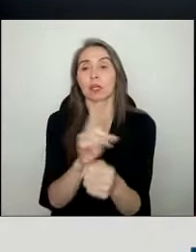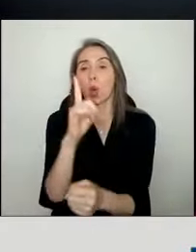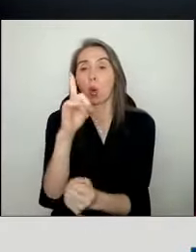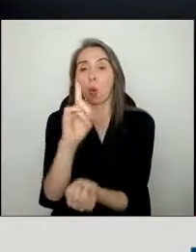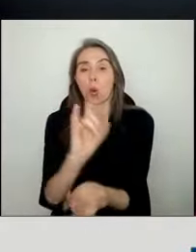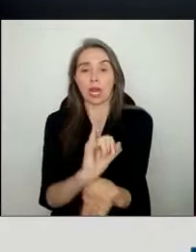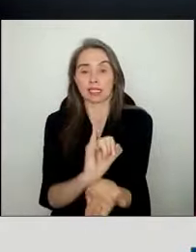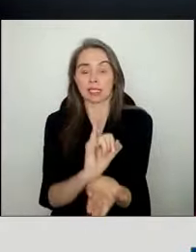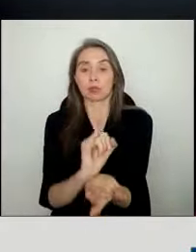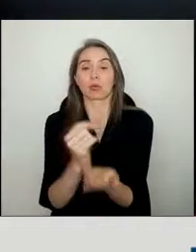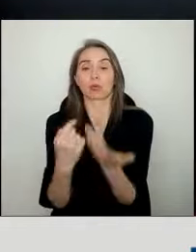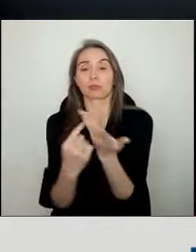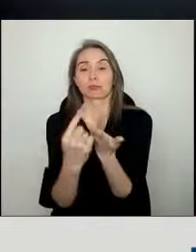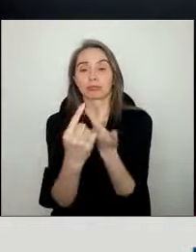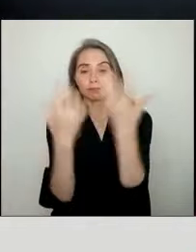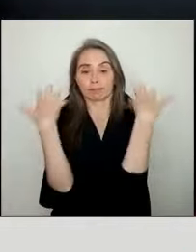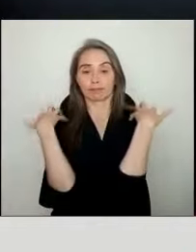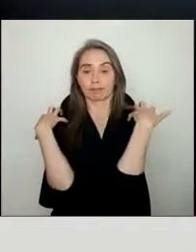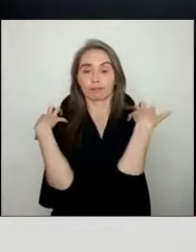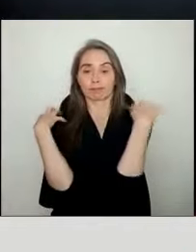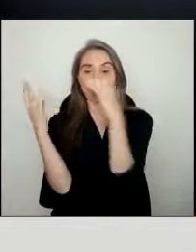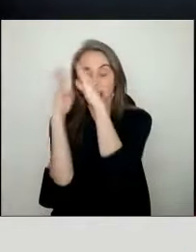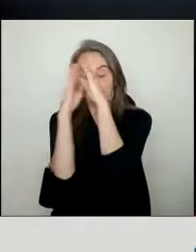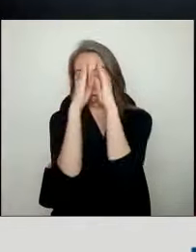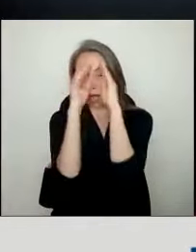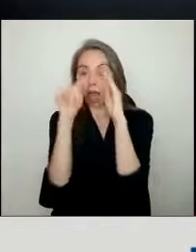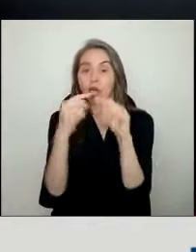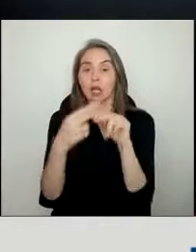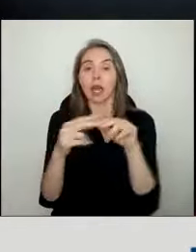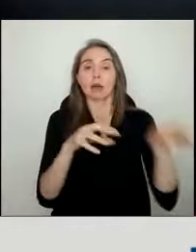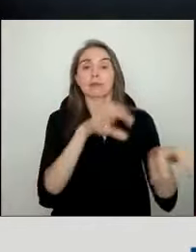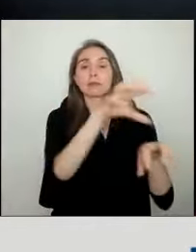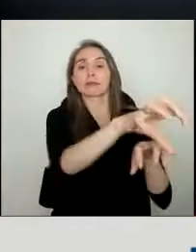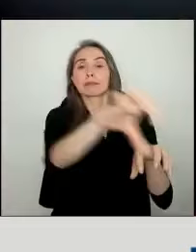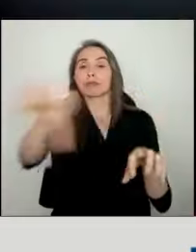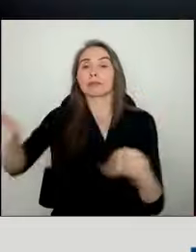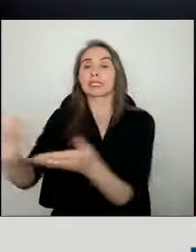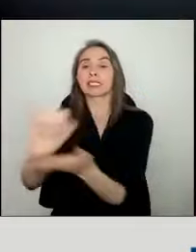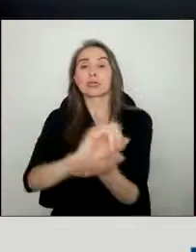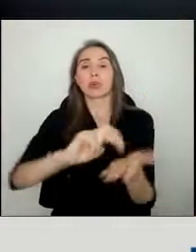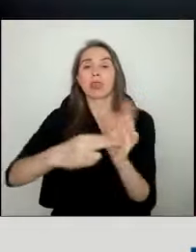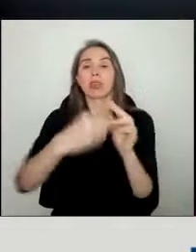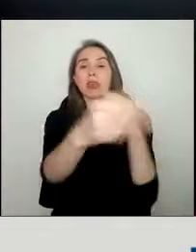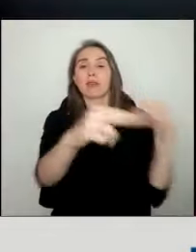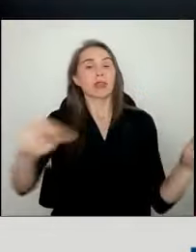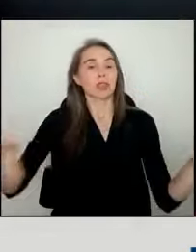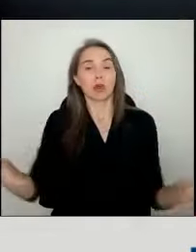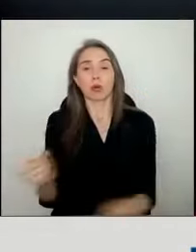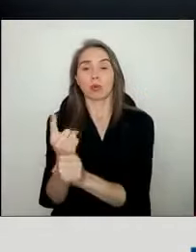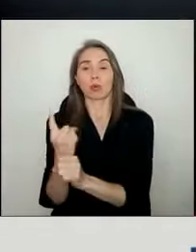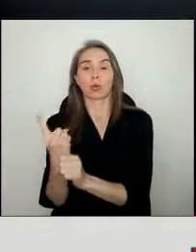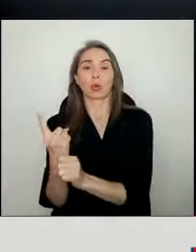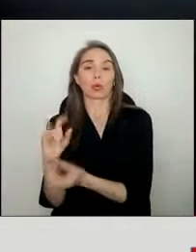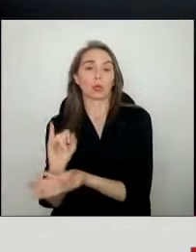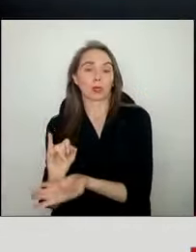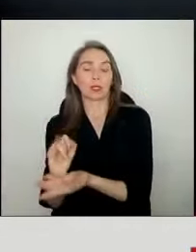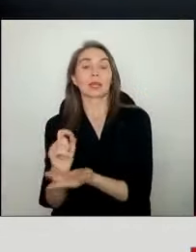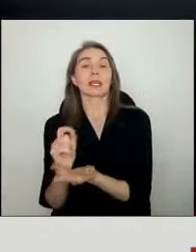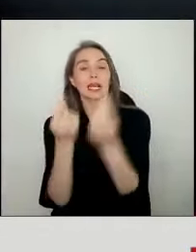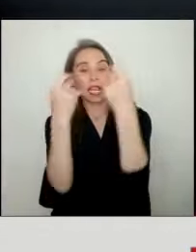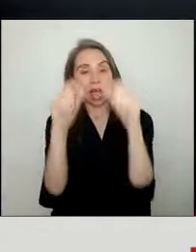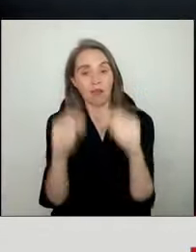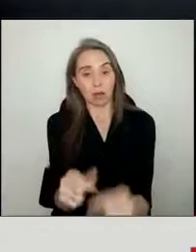funciones que hoy se encuentran atomizadas en varias instituciones creemos que una evaluación correcta y a